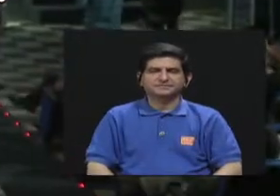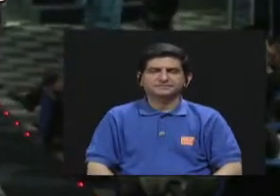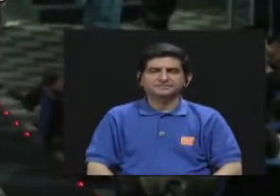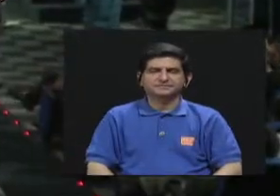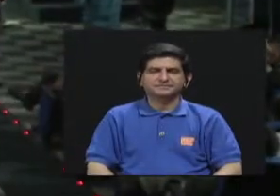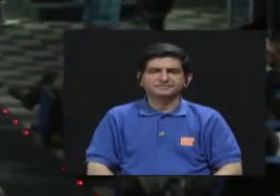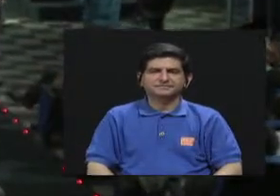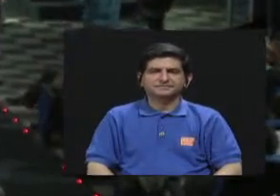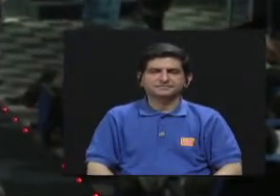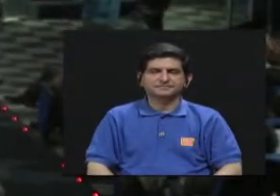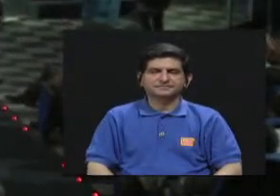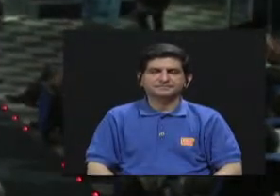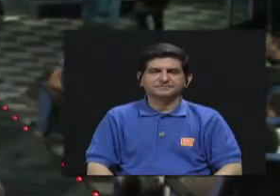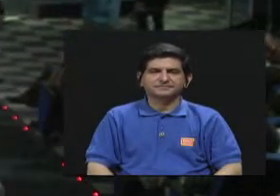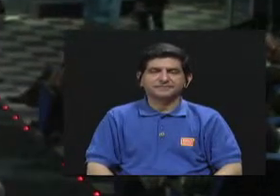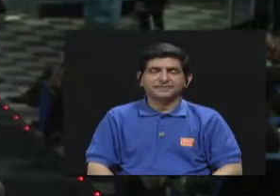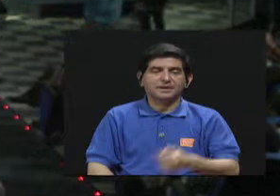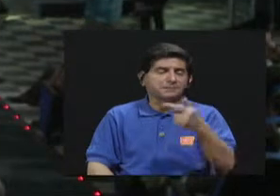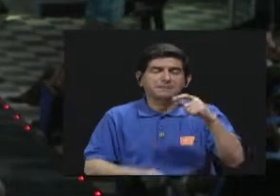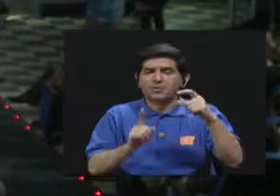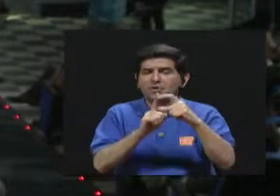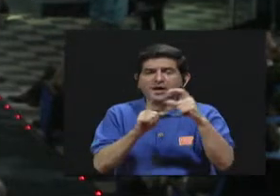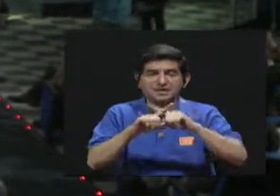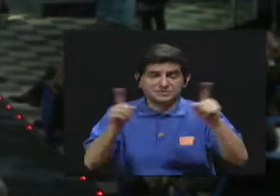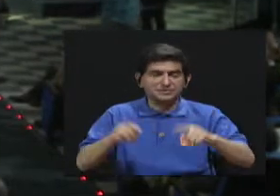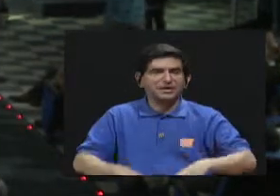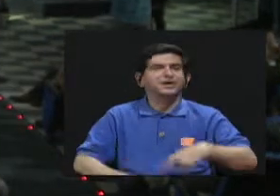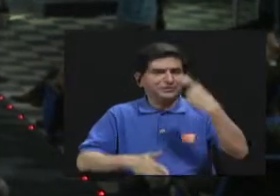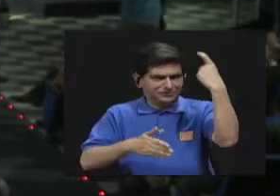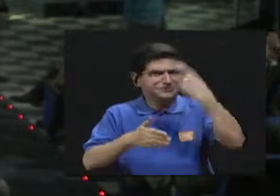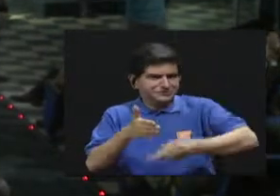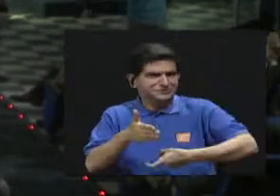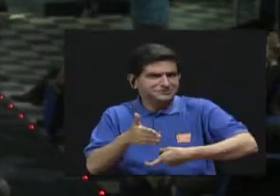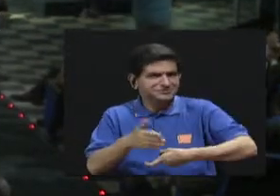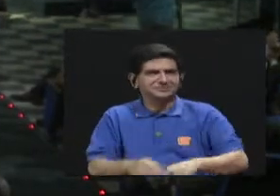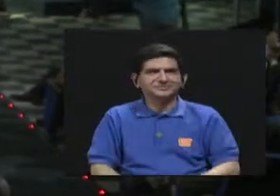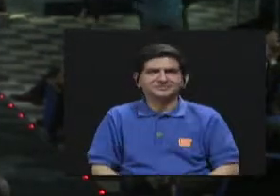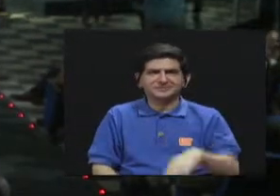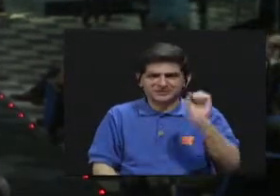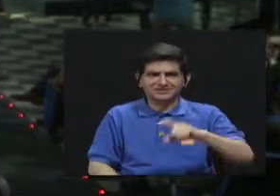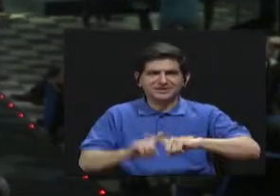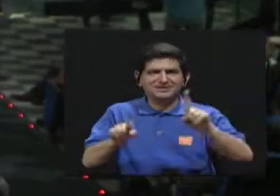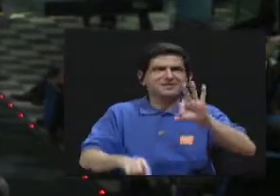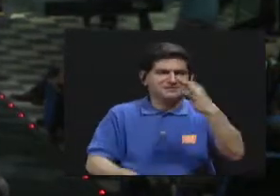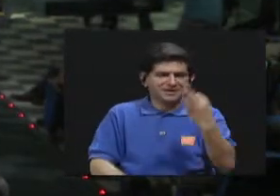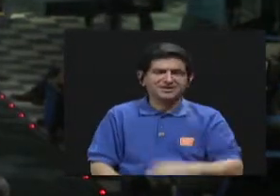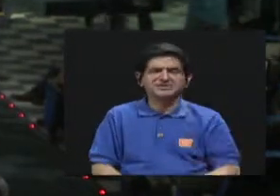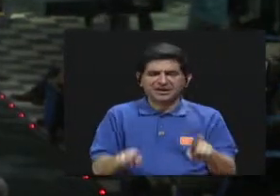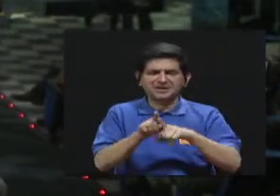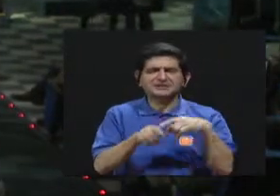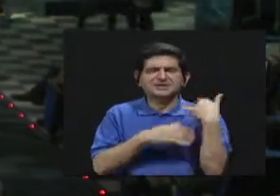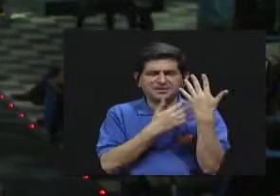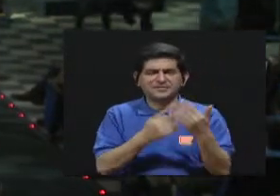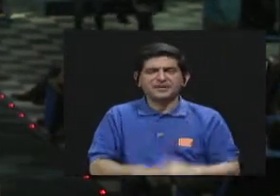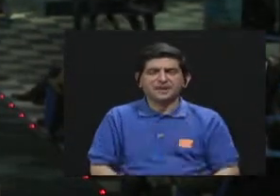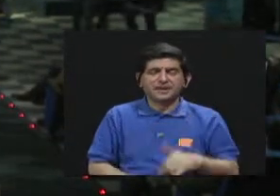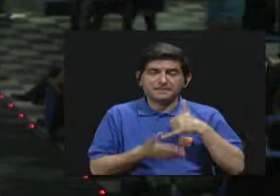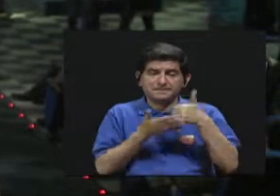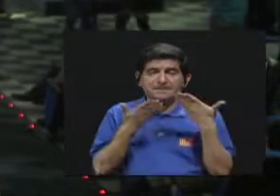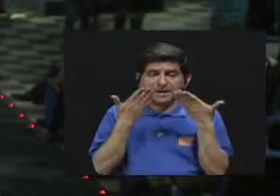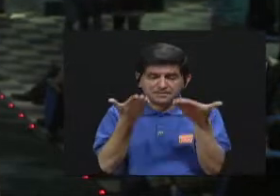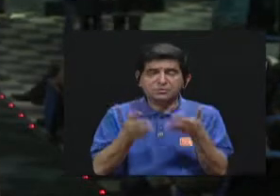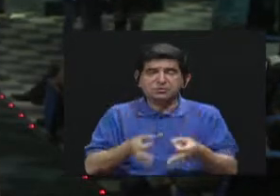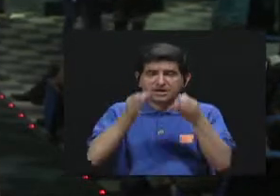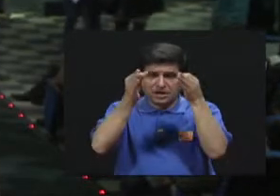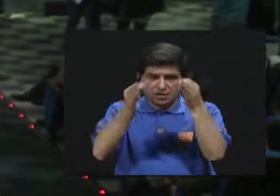Bueno, pocas palabras, pero muy concretas, contundentes, ¿verdad? Así es, concretas en muchos sentidos. Y esperanzadoras, ¿no? Premios que otorga el jurado